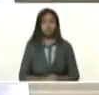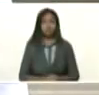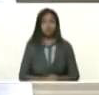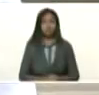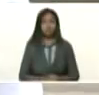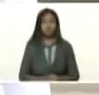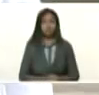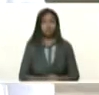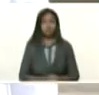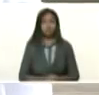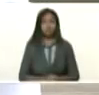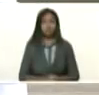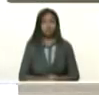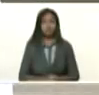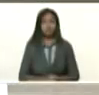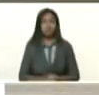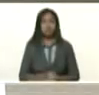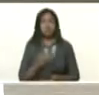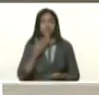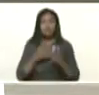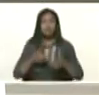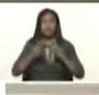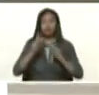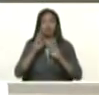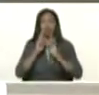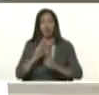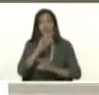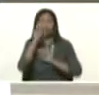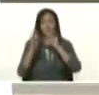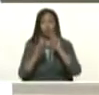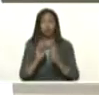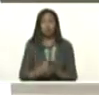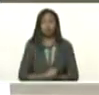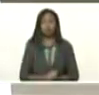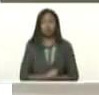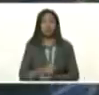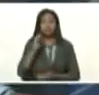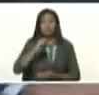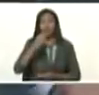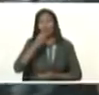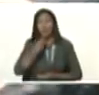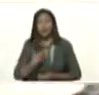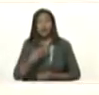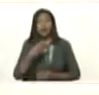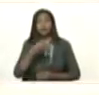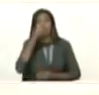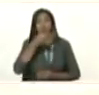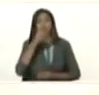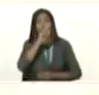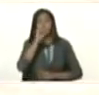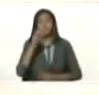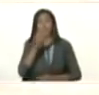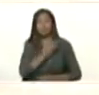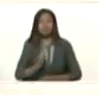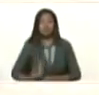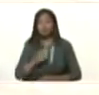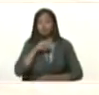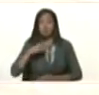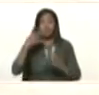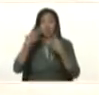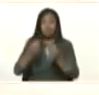Muy bien, listo para contestar algunas preguntas, por favor. Sí, muy buenas tardes, señor presidente. Entendemos que son